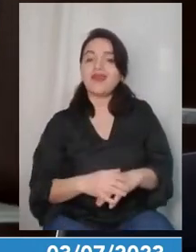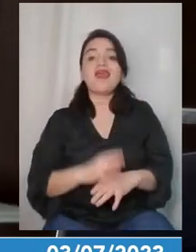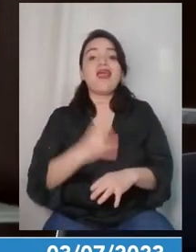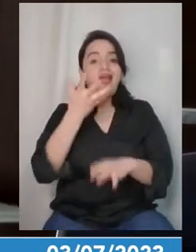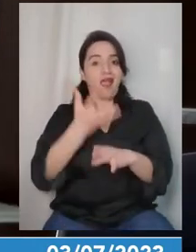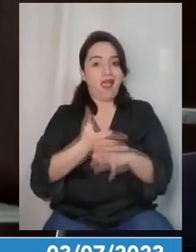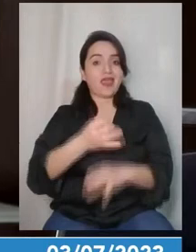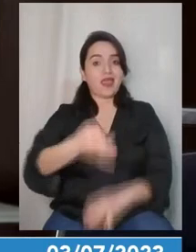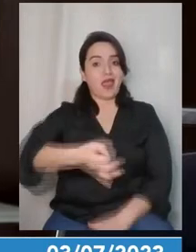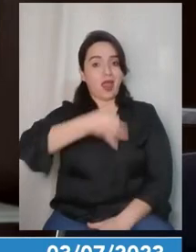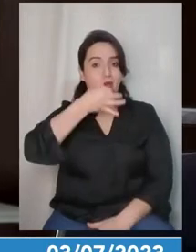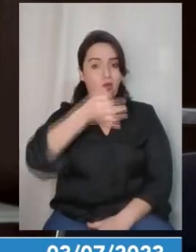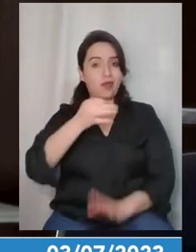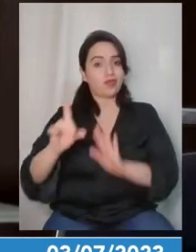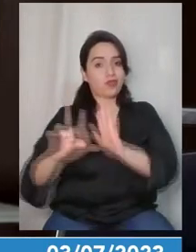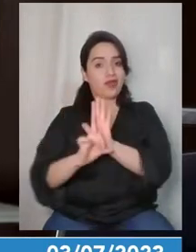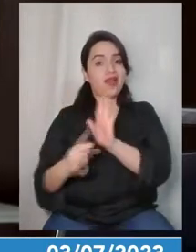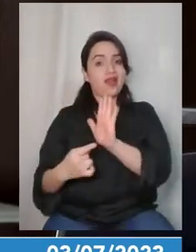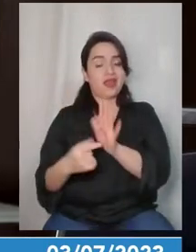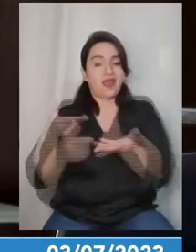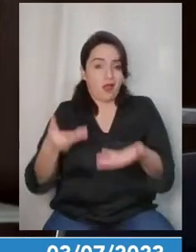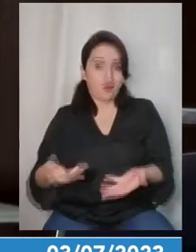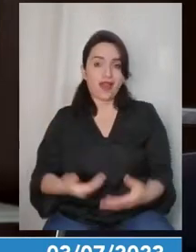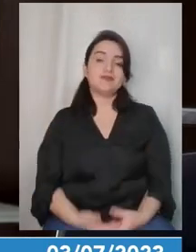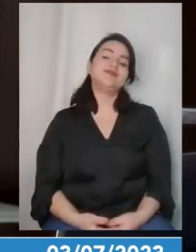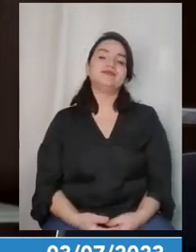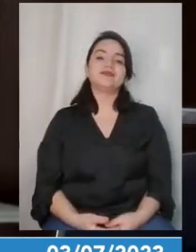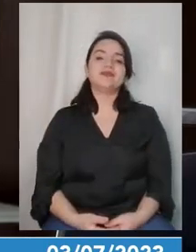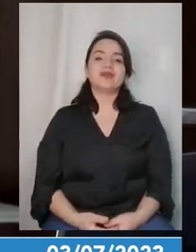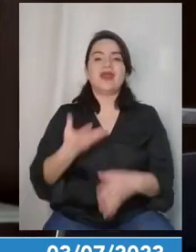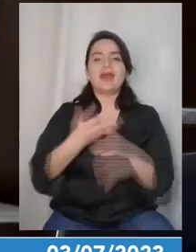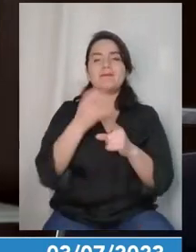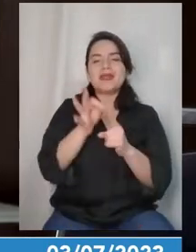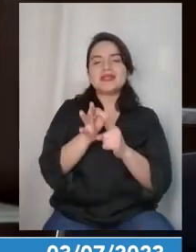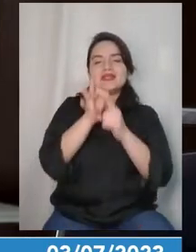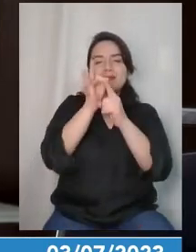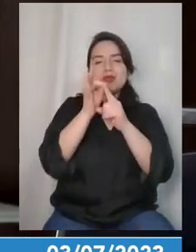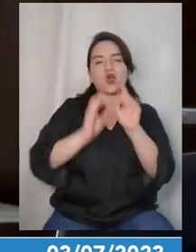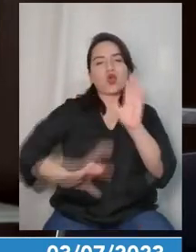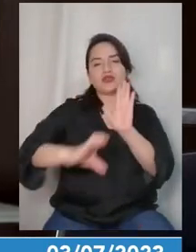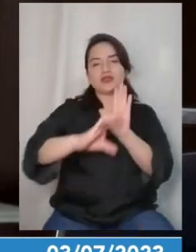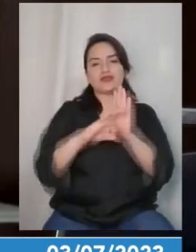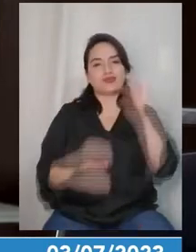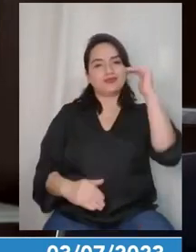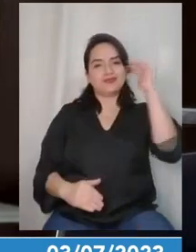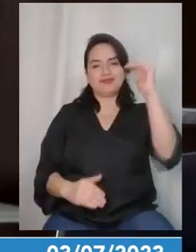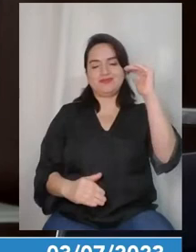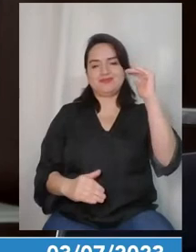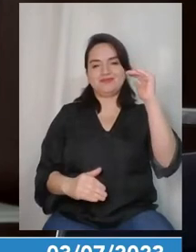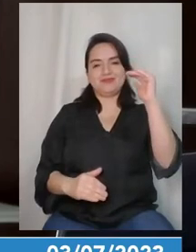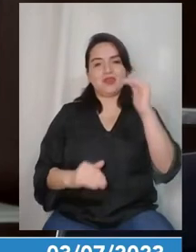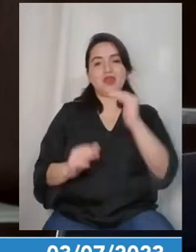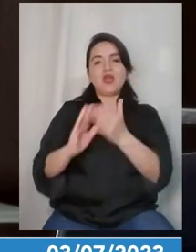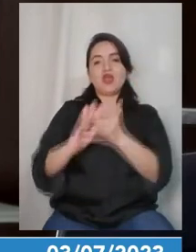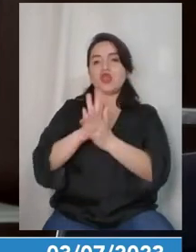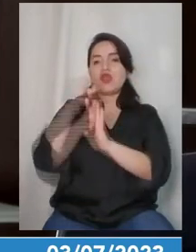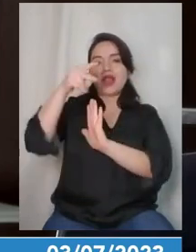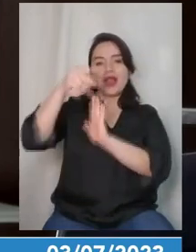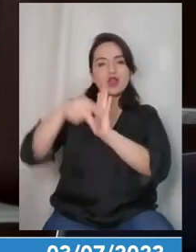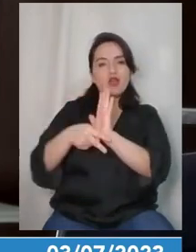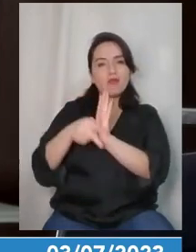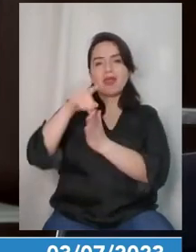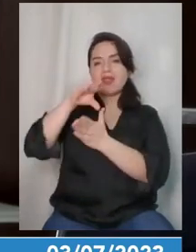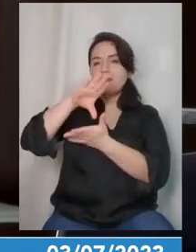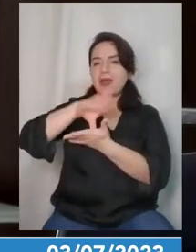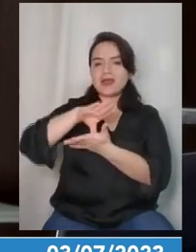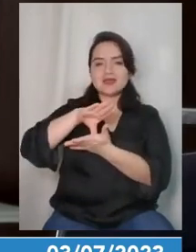hoy en día existe el principio de supremacía constitucional, en virtud del cual todas las normas de nuestro país se van a tener